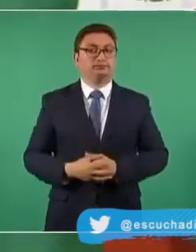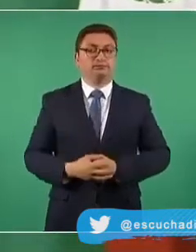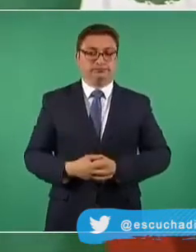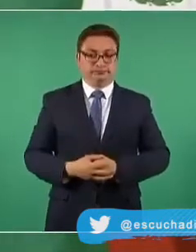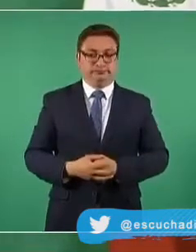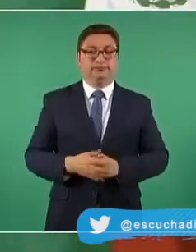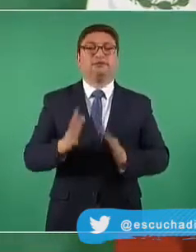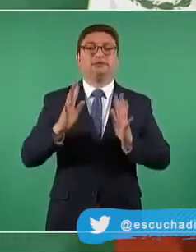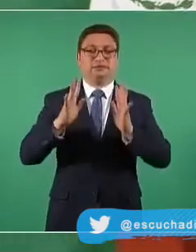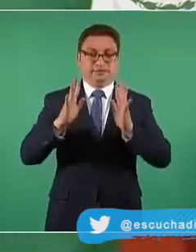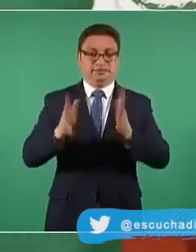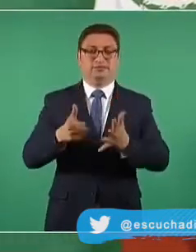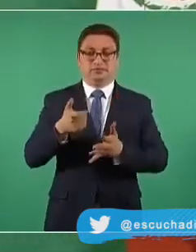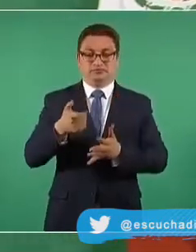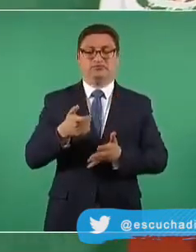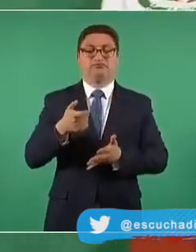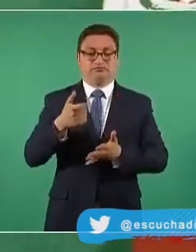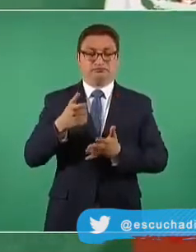Y ya alcanza